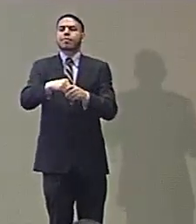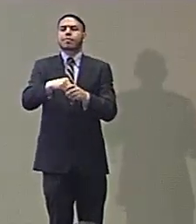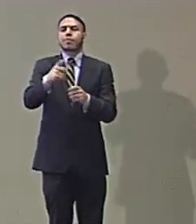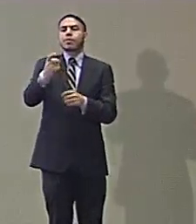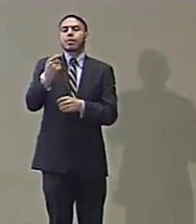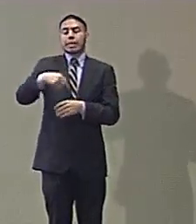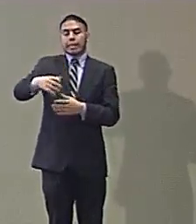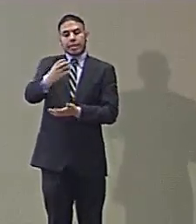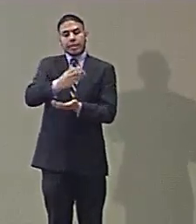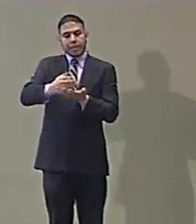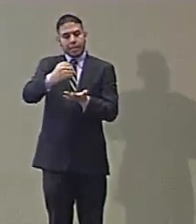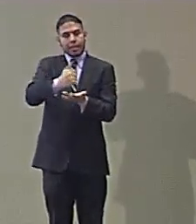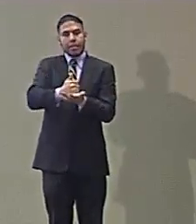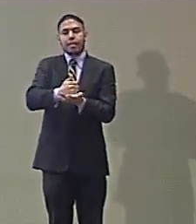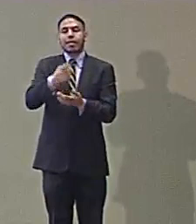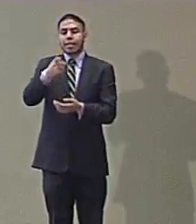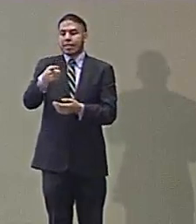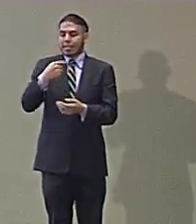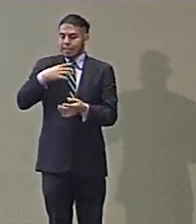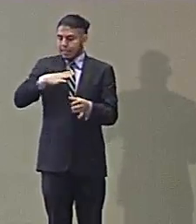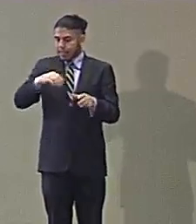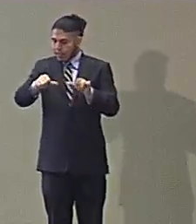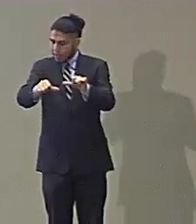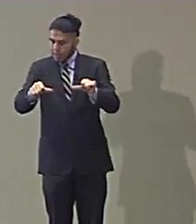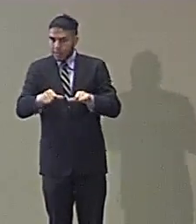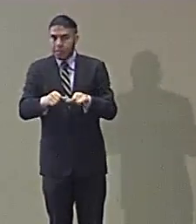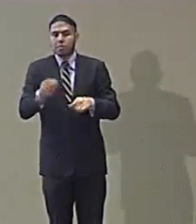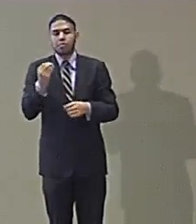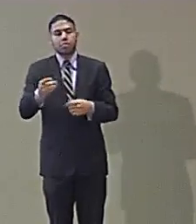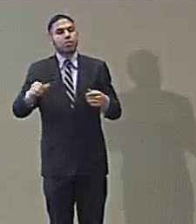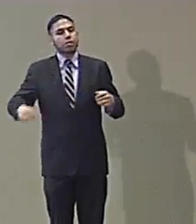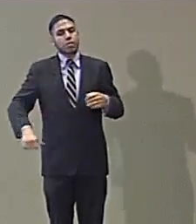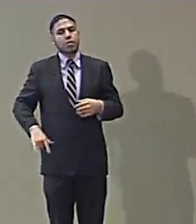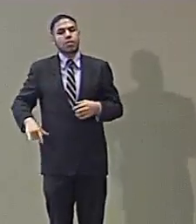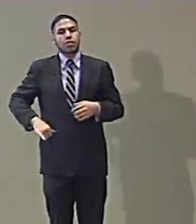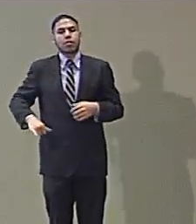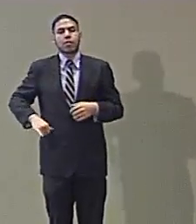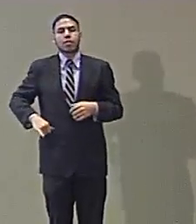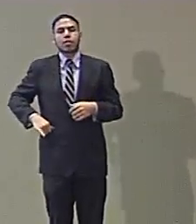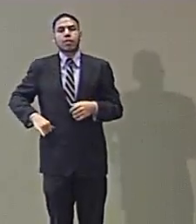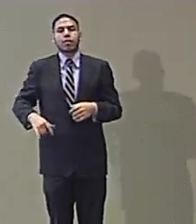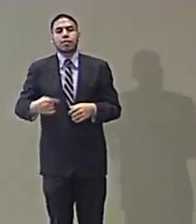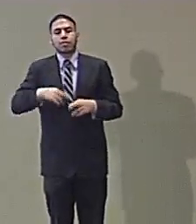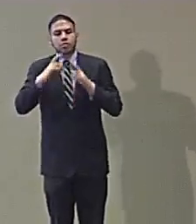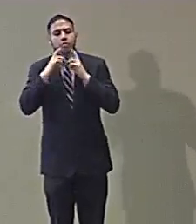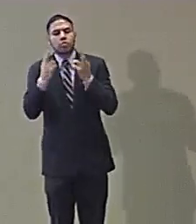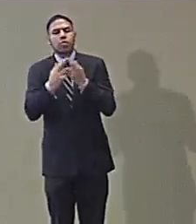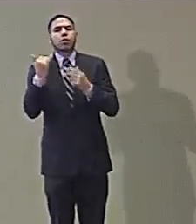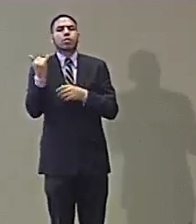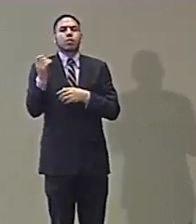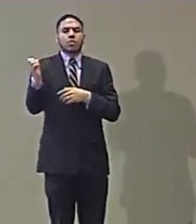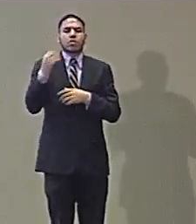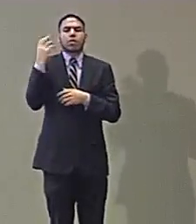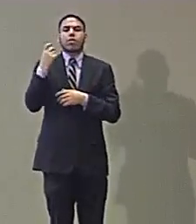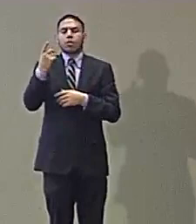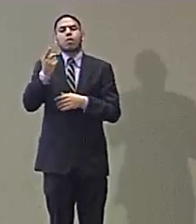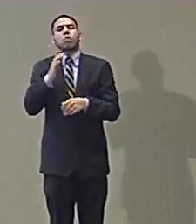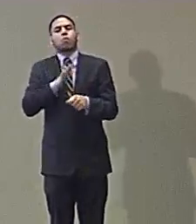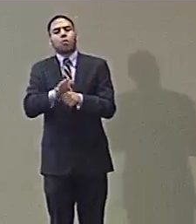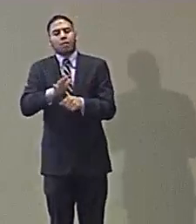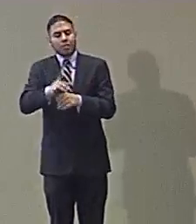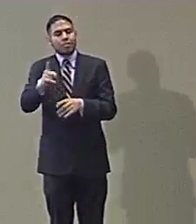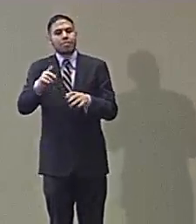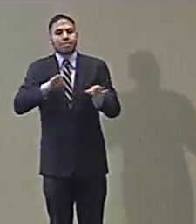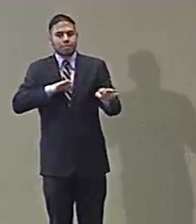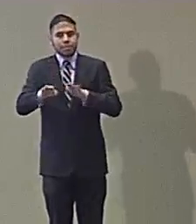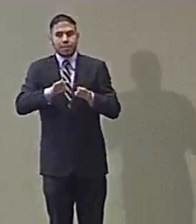donde dentro de las áreas que tiene mucho interés es justamente el turismo de reuniones y convenciones y en el cual vamos a trabajar y por último